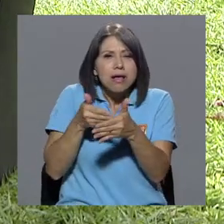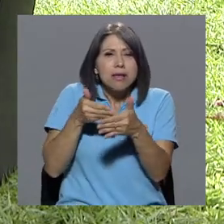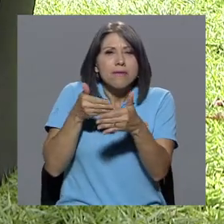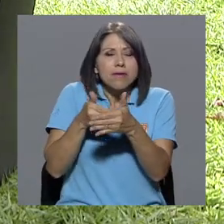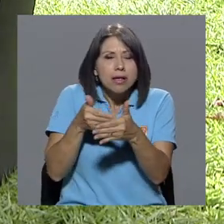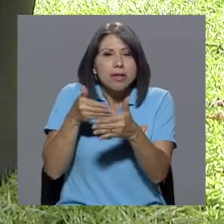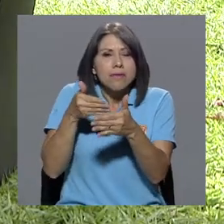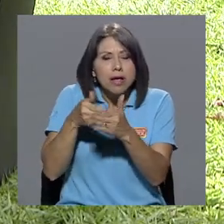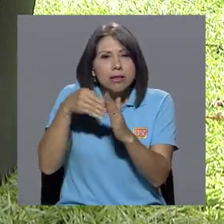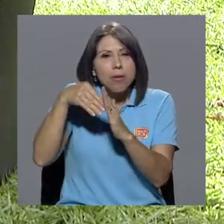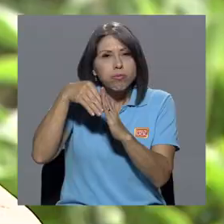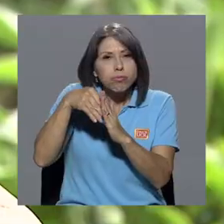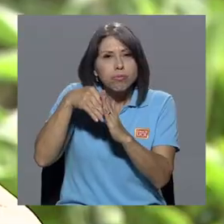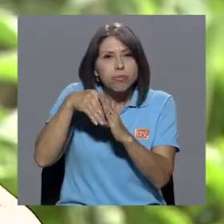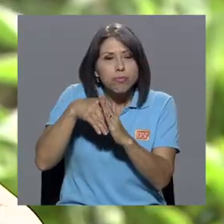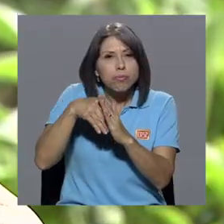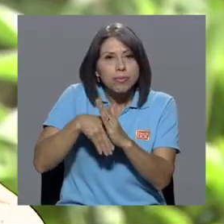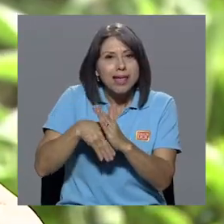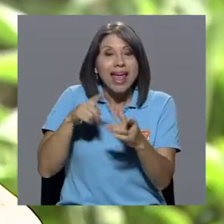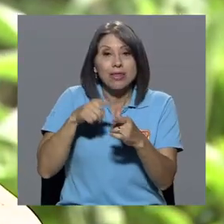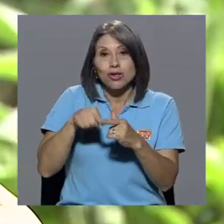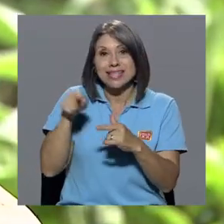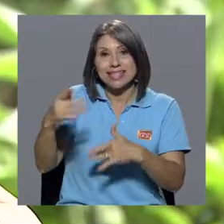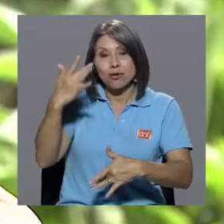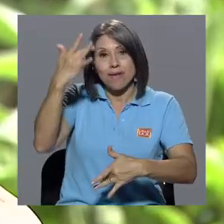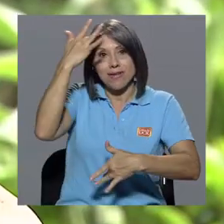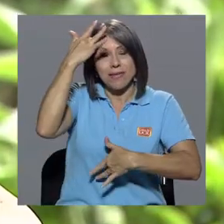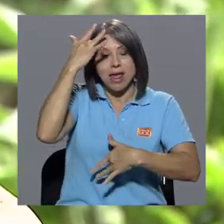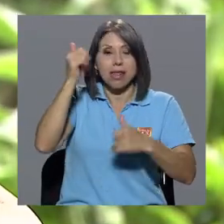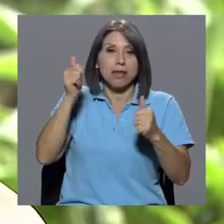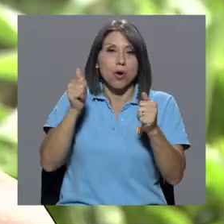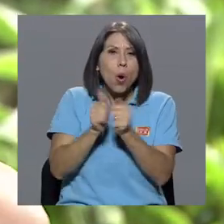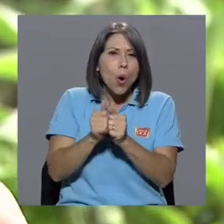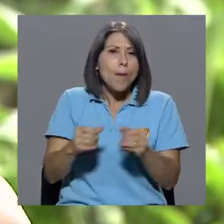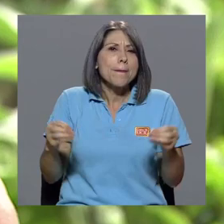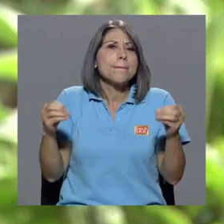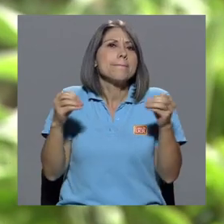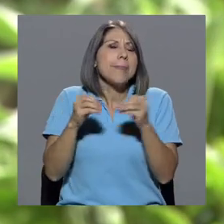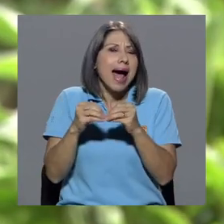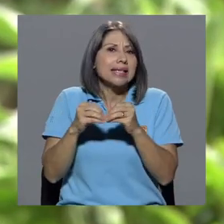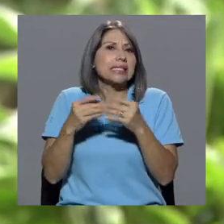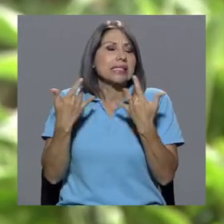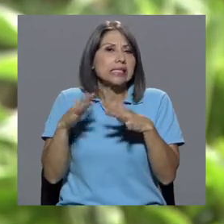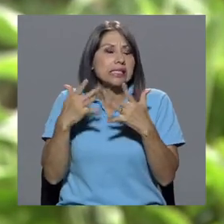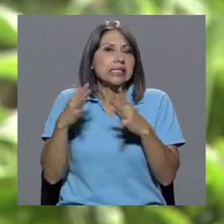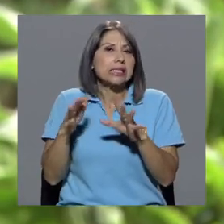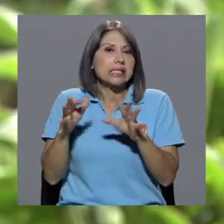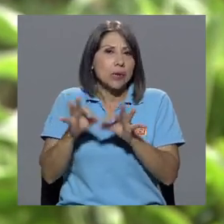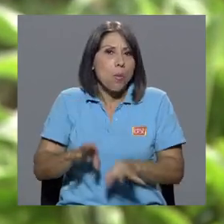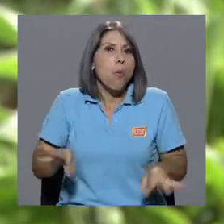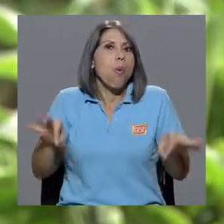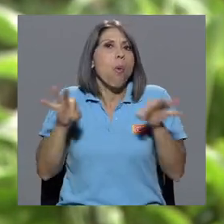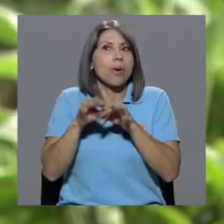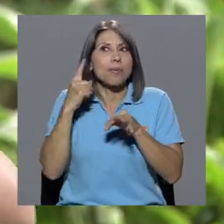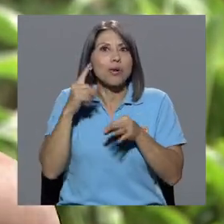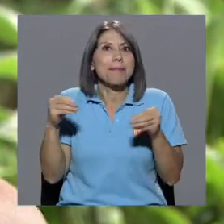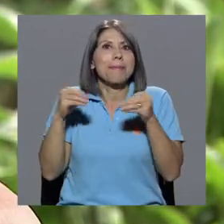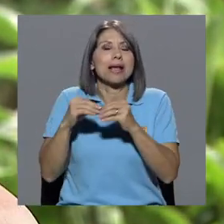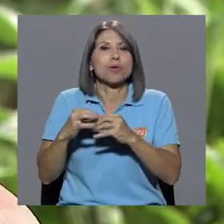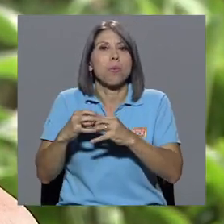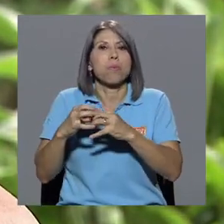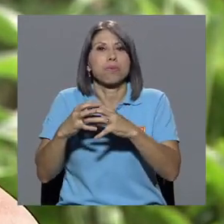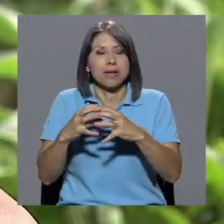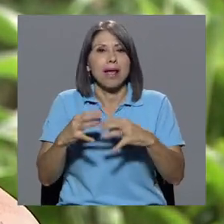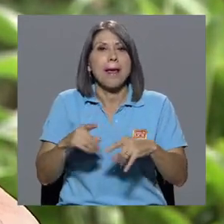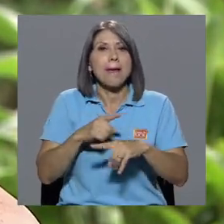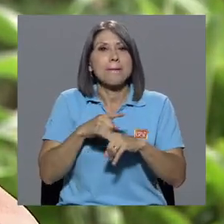erosivo sobre la articulación. Entonces es una enfermedad con una mayor trascendencia en el sentido inflamatorio que la artritis.